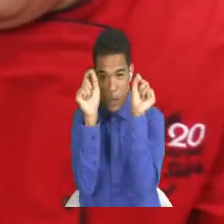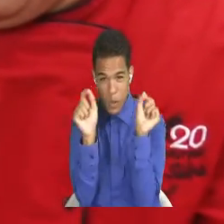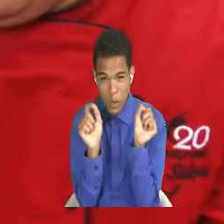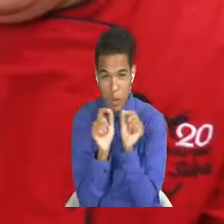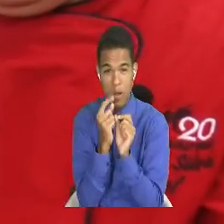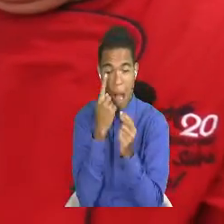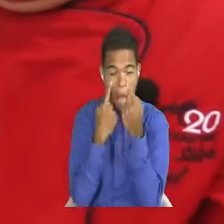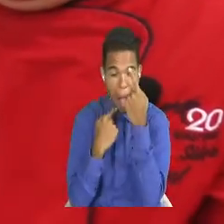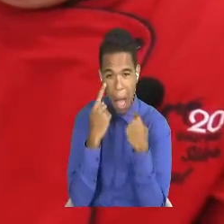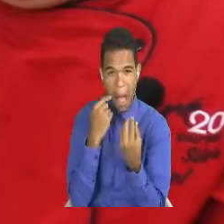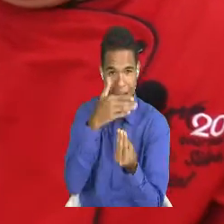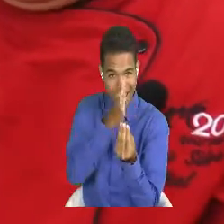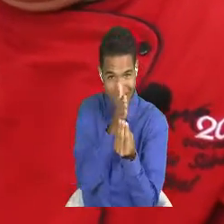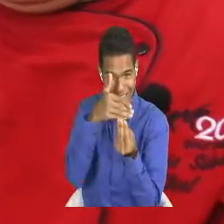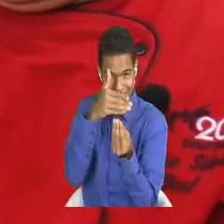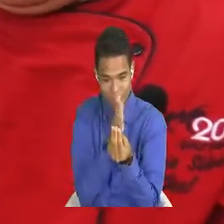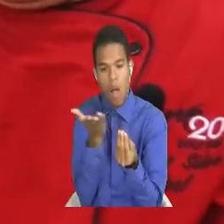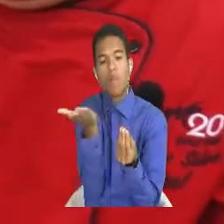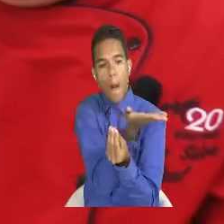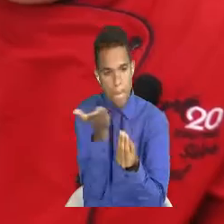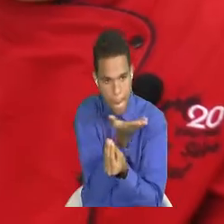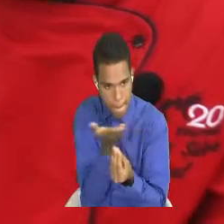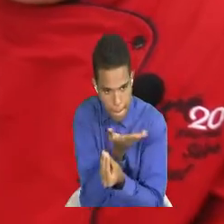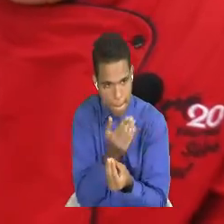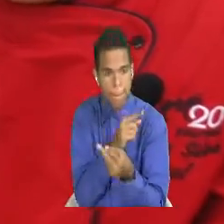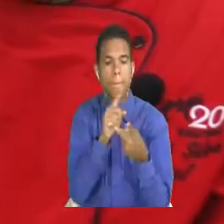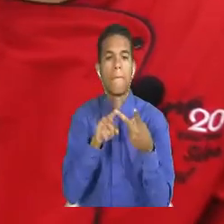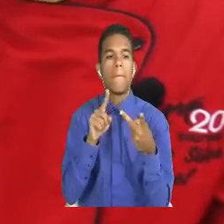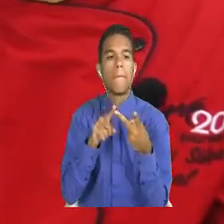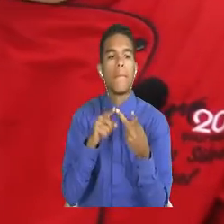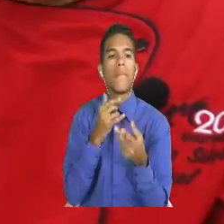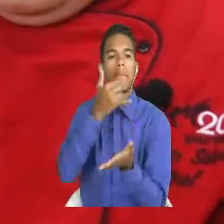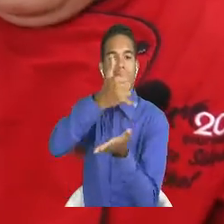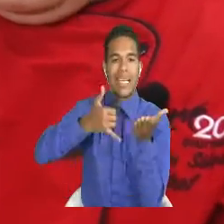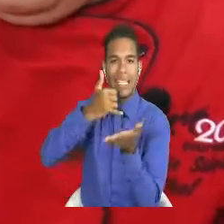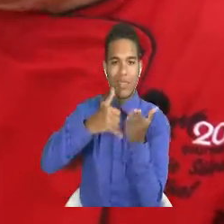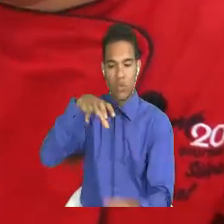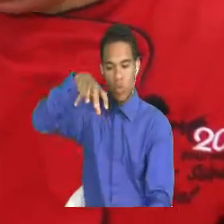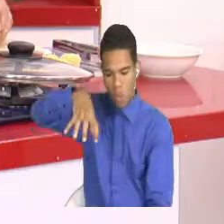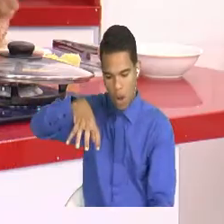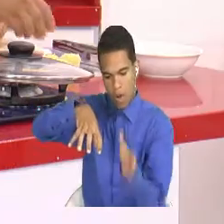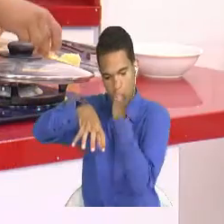mozzarella, son entrantes, son pasabocas, pasapalos, como dice Roshi.